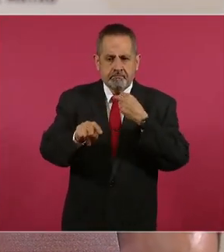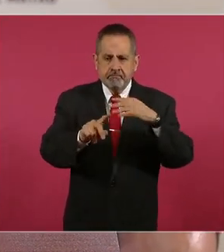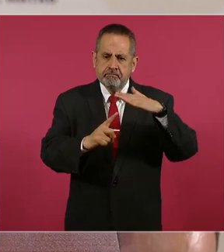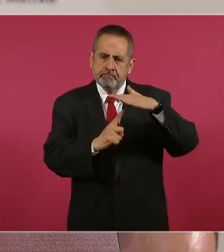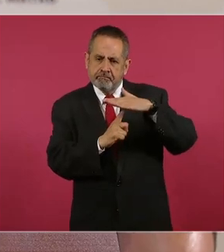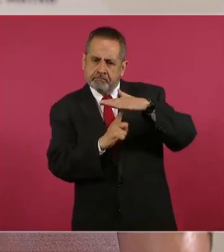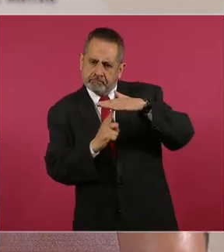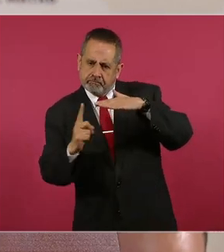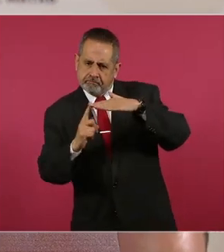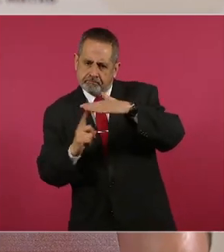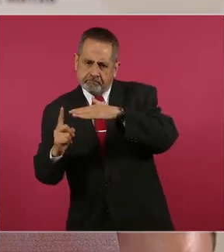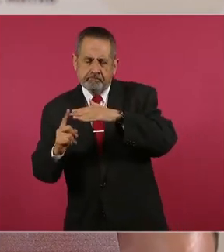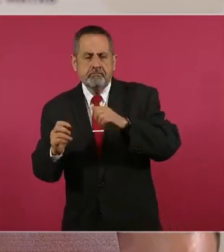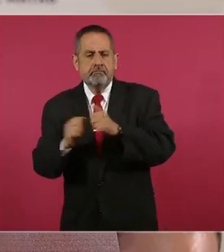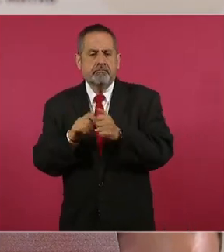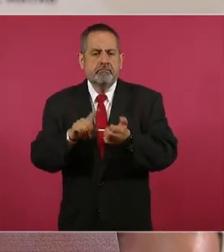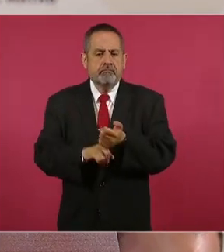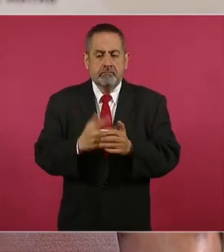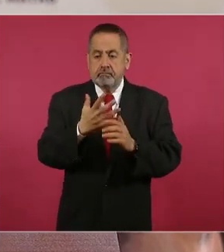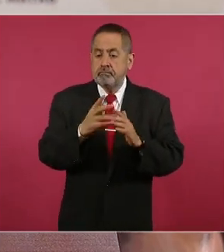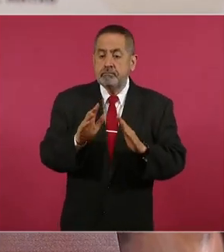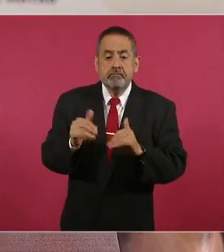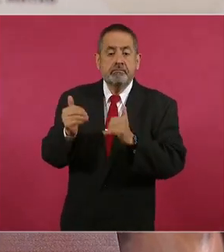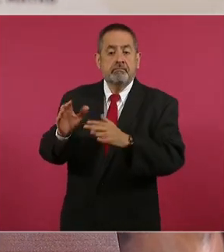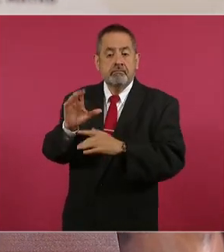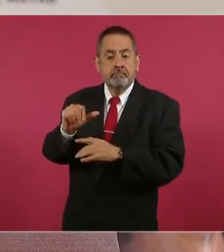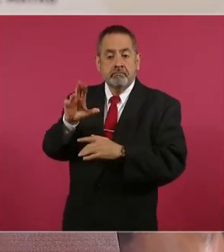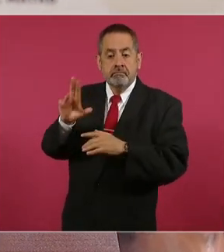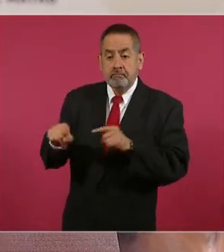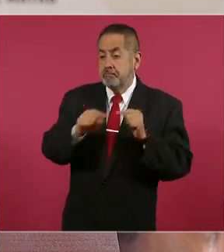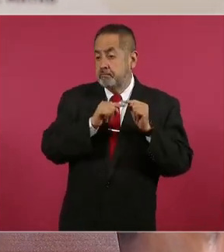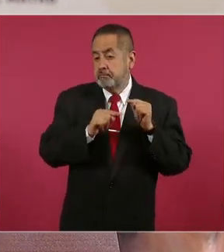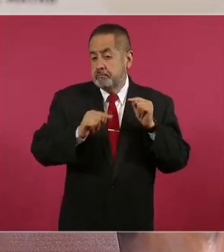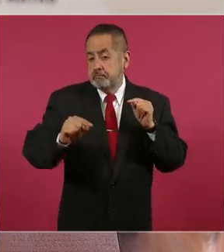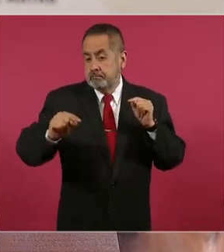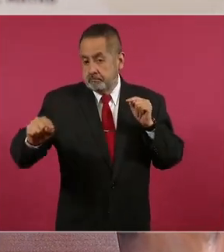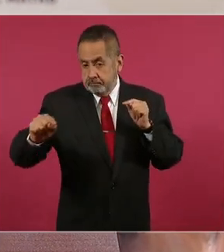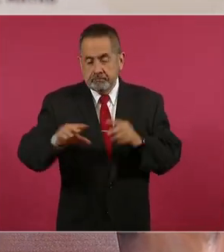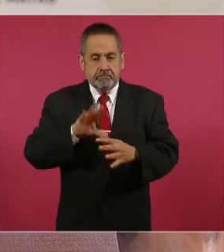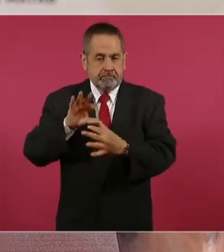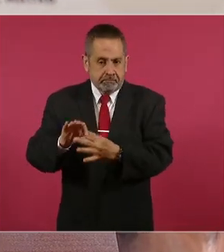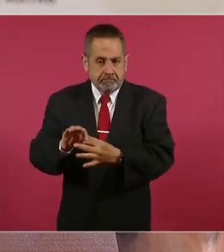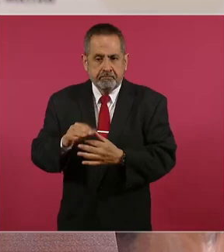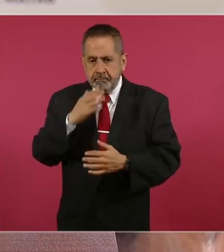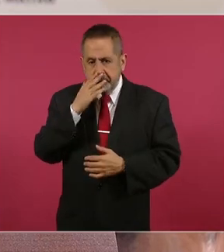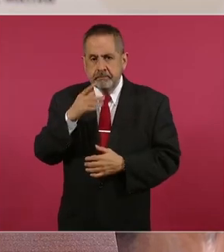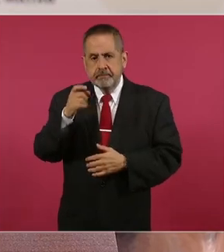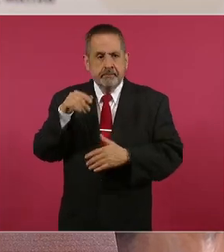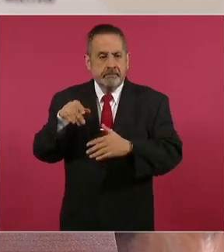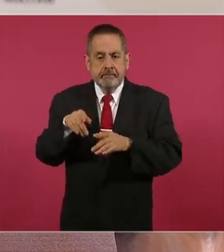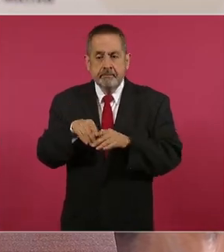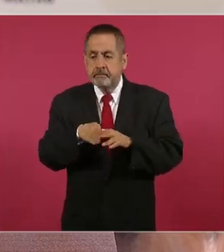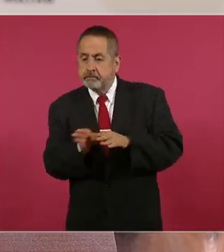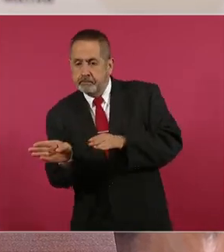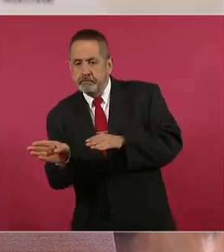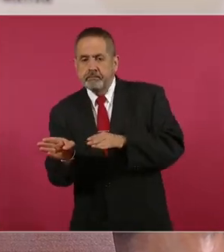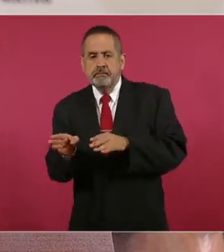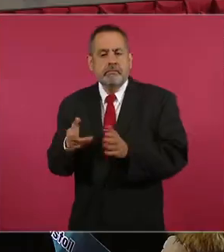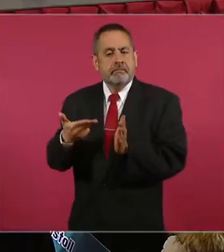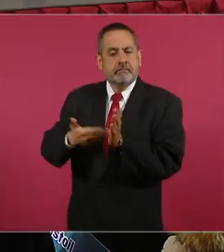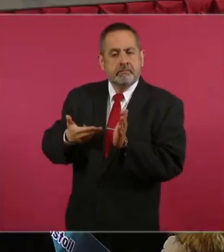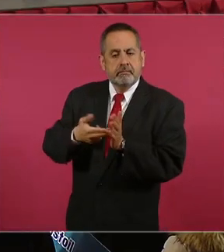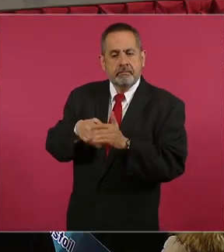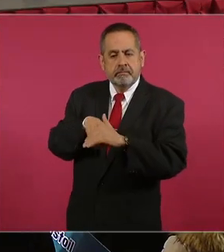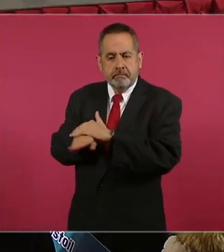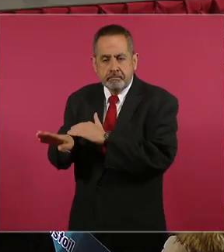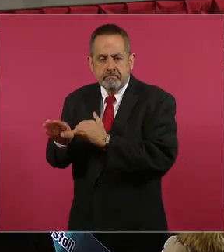pero también a la llegada a Cancún, como lo mencionaba el general, y también para poder accesar a talleres y cocheras. Esta